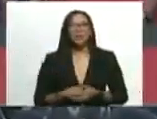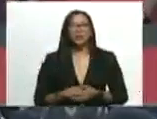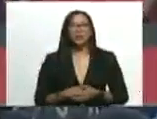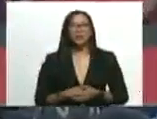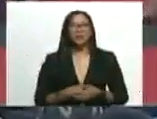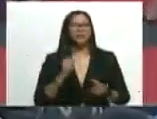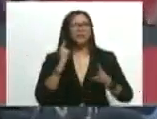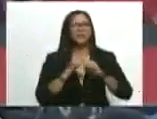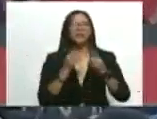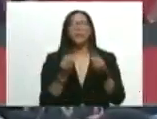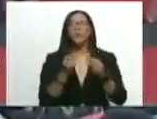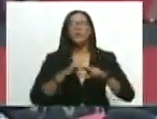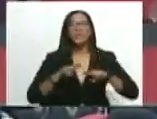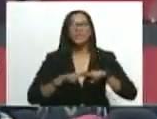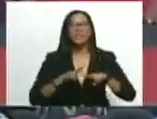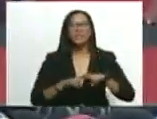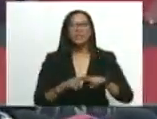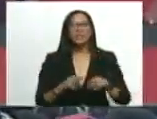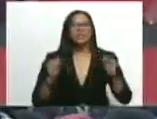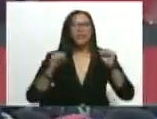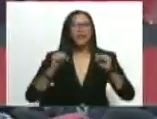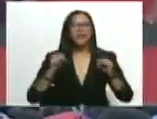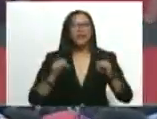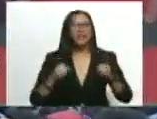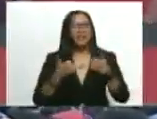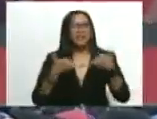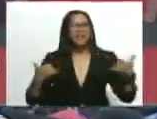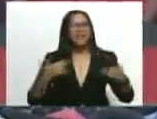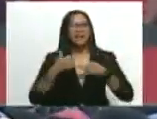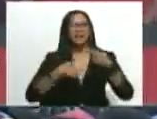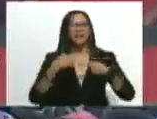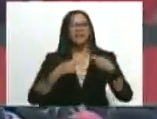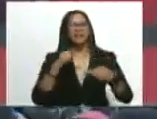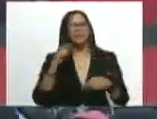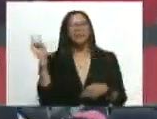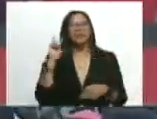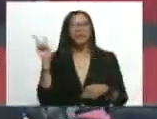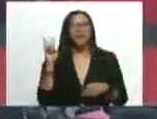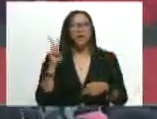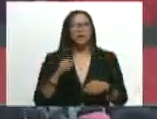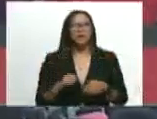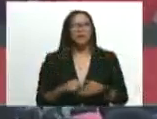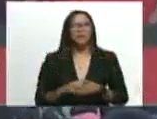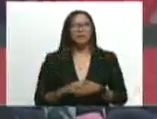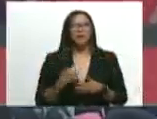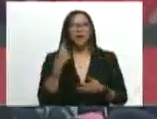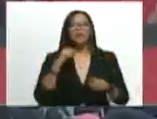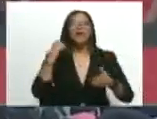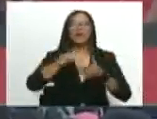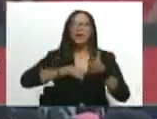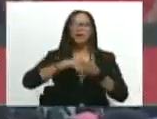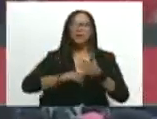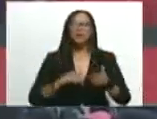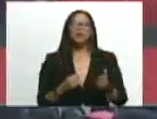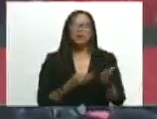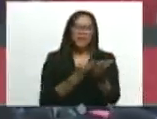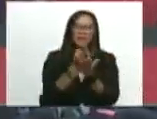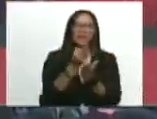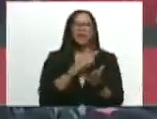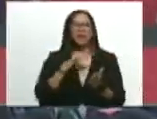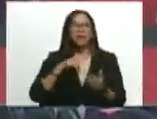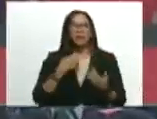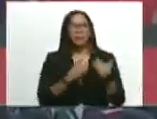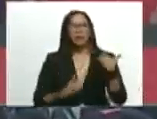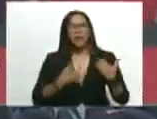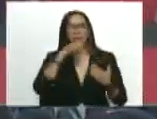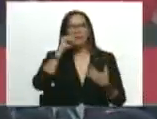muy niña en estas líderes de la Revolución venezolana a una luchadora Leal a nuestro presidente